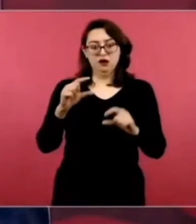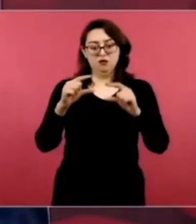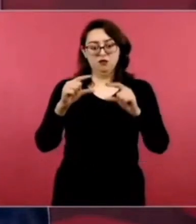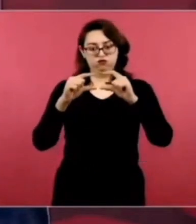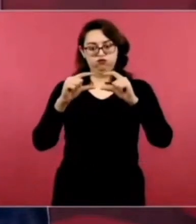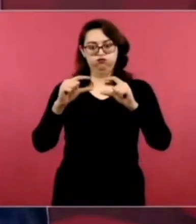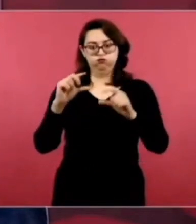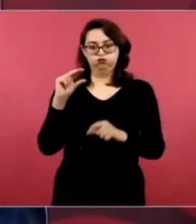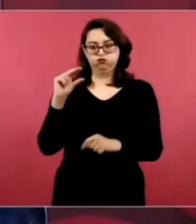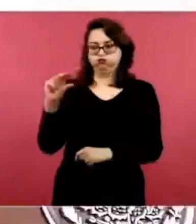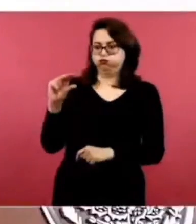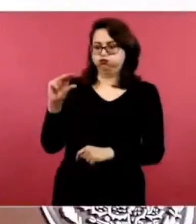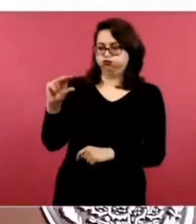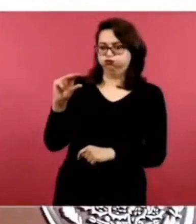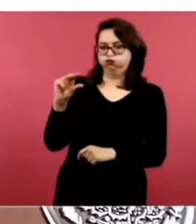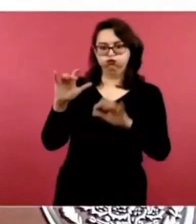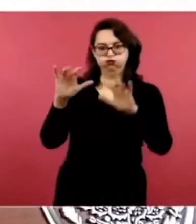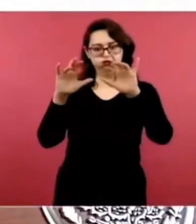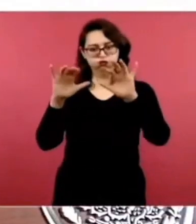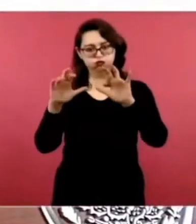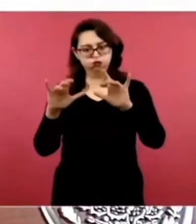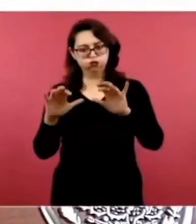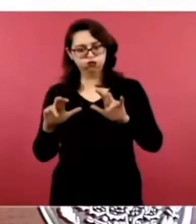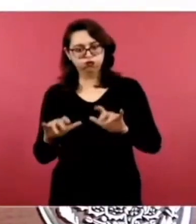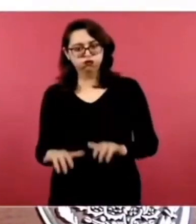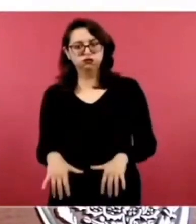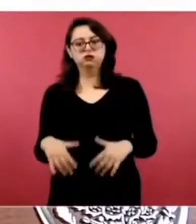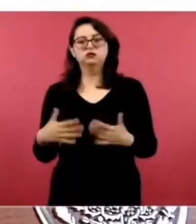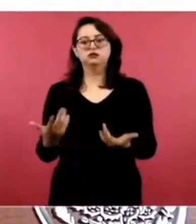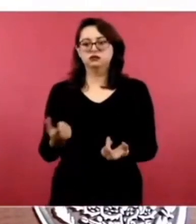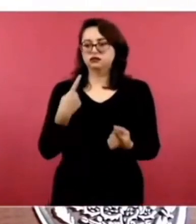lo que ya habían negociado,